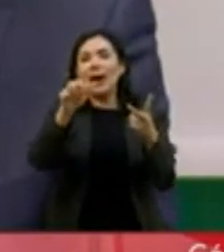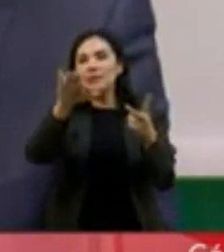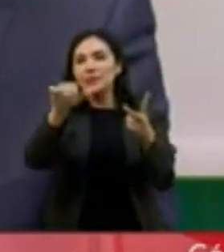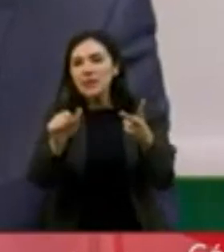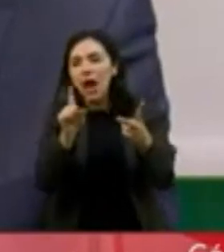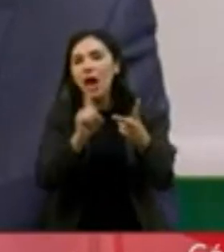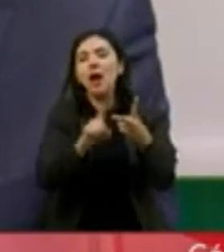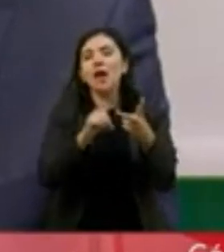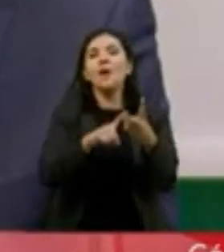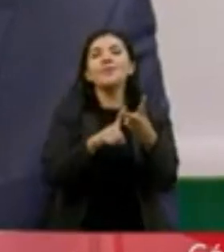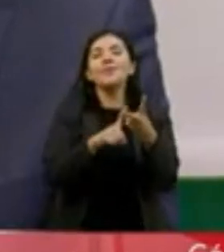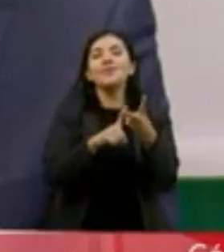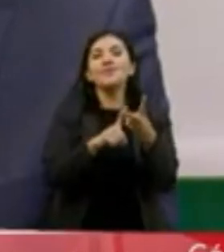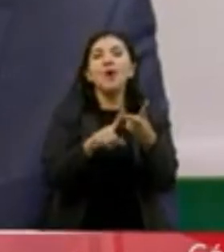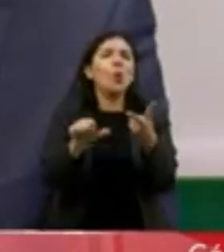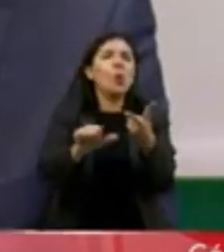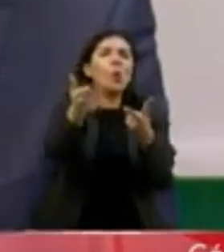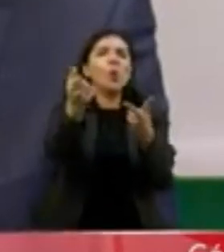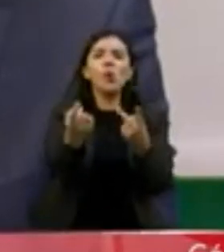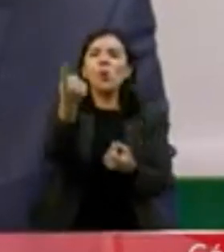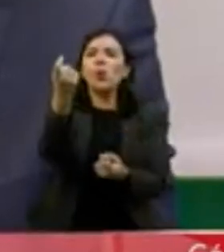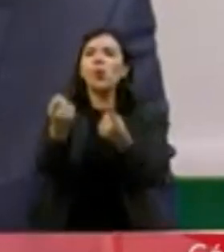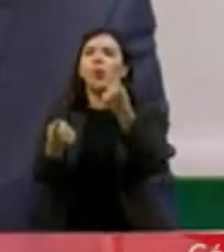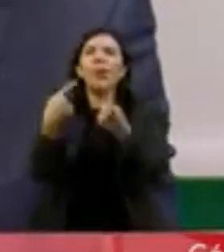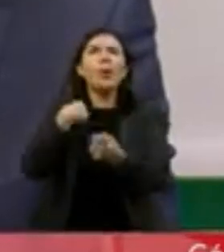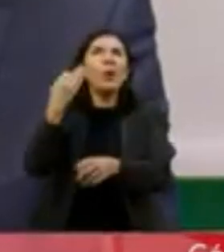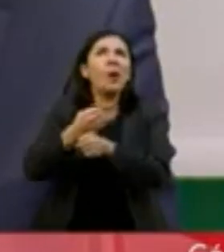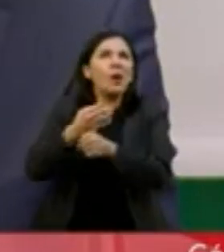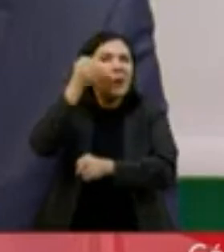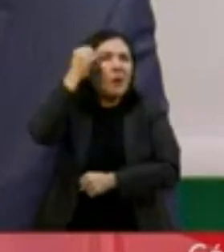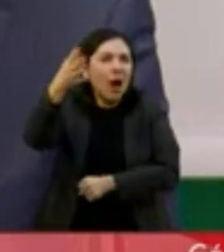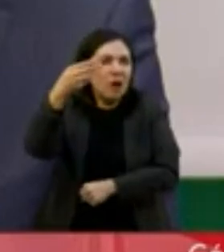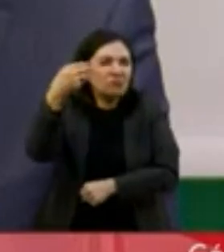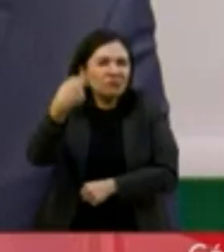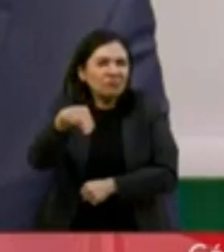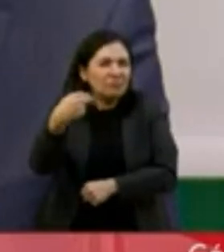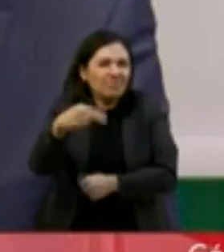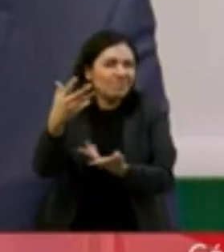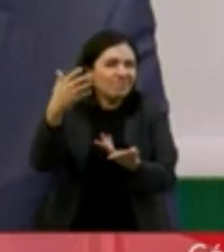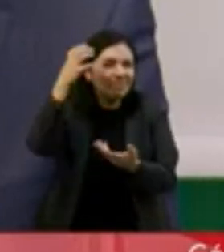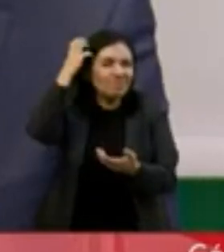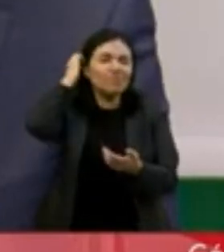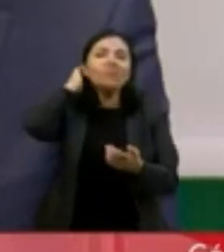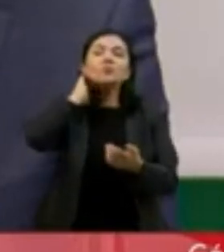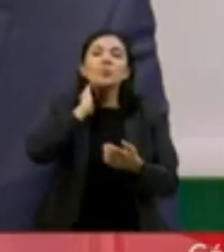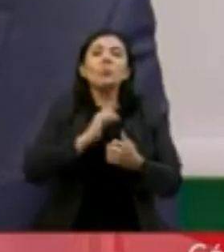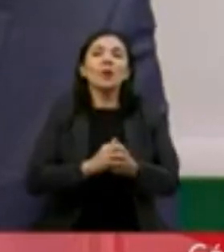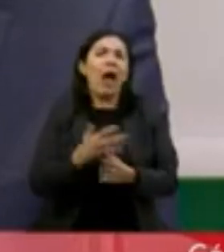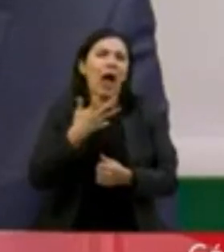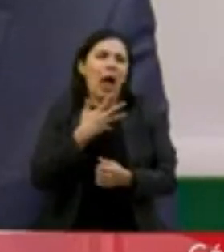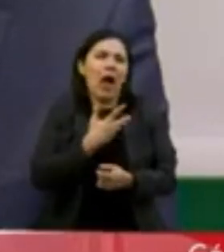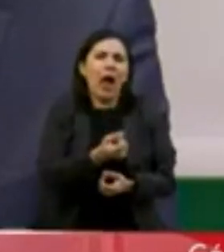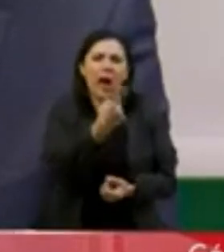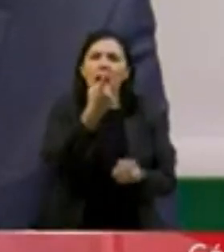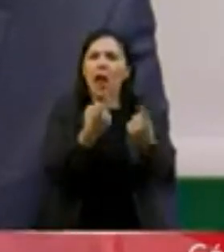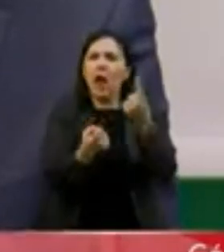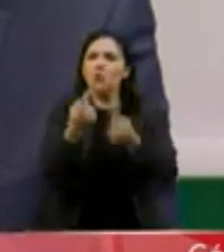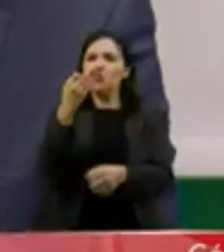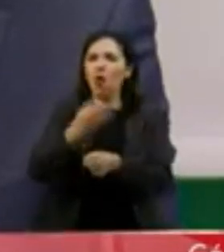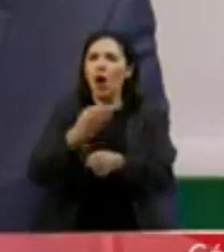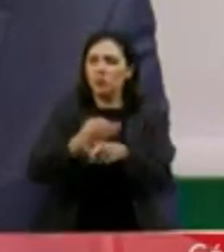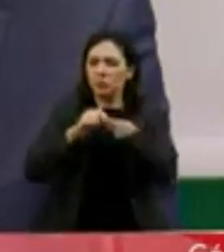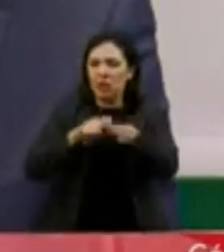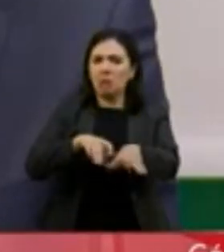Yáñez Y algún otro que ahora se me escapa a la memoria Pero hay algunos actualmente en